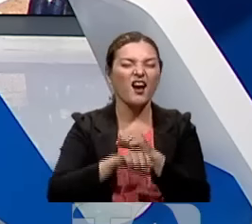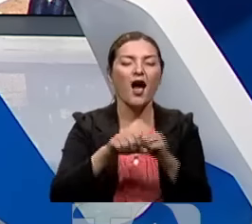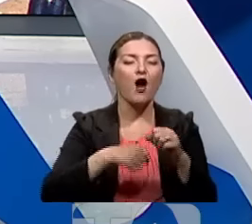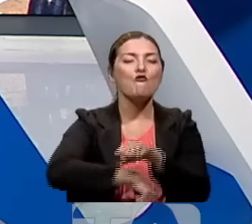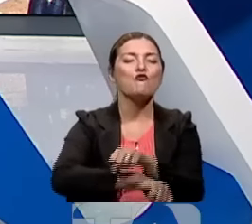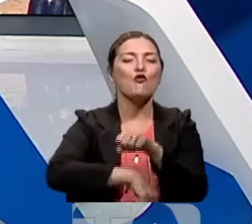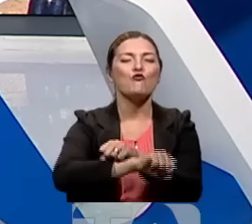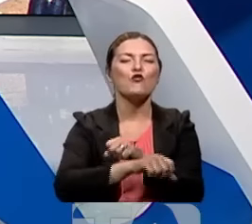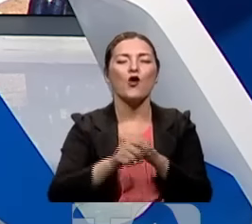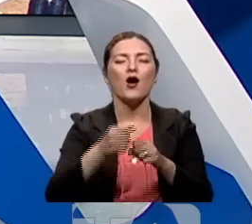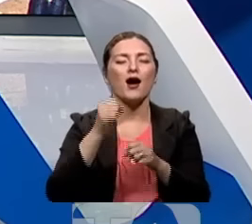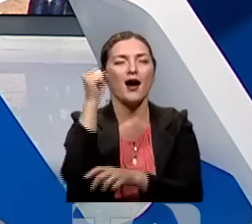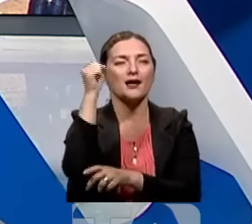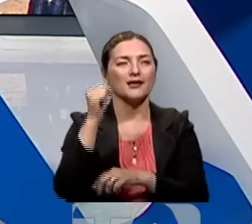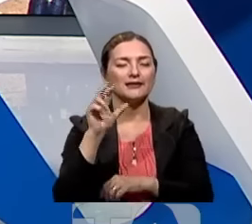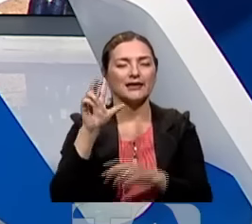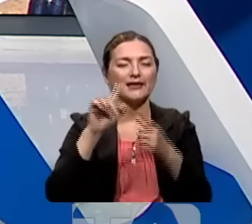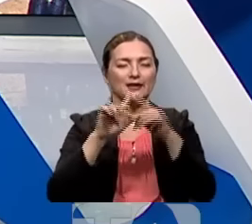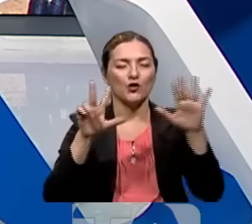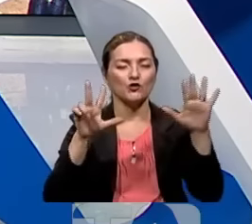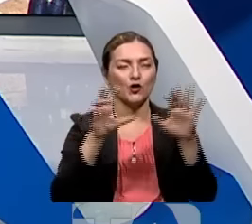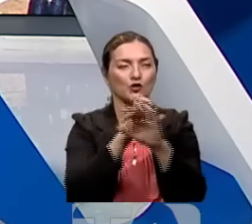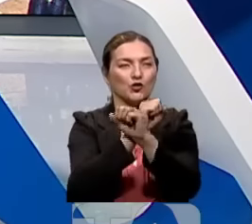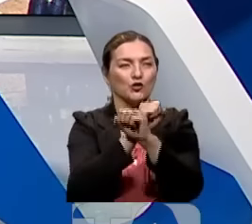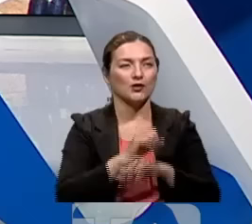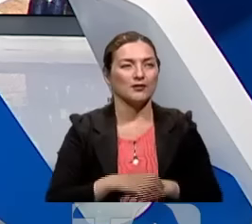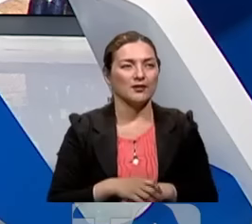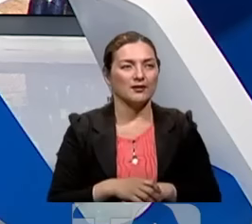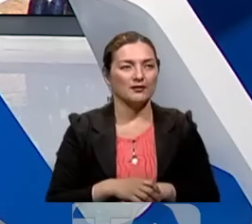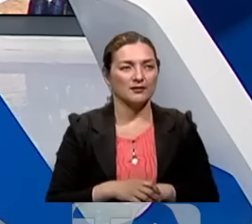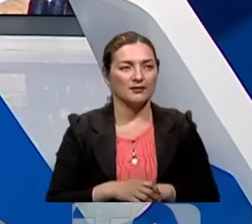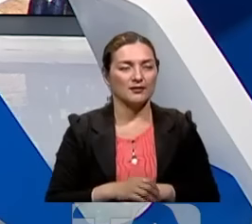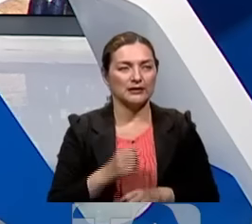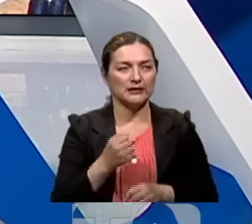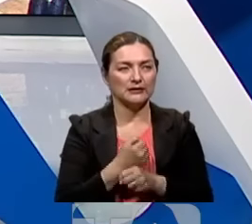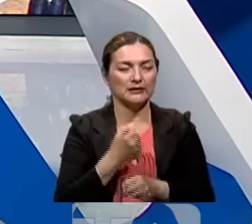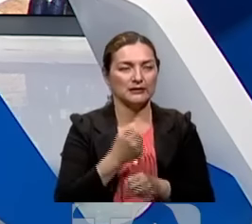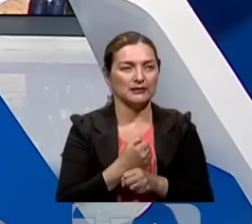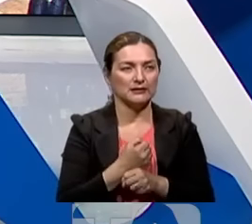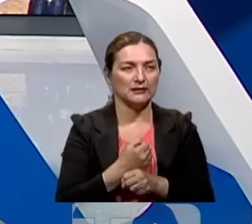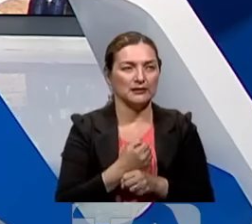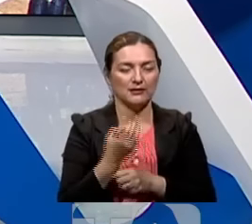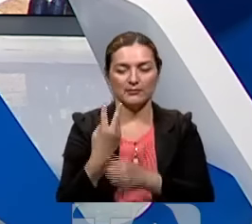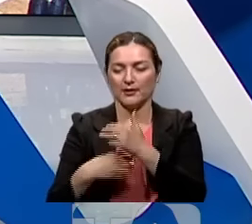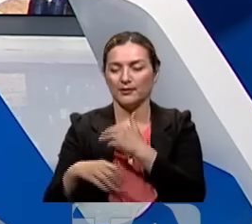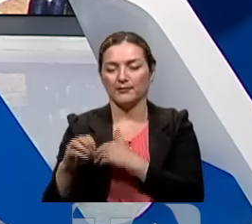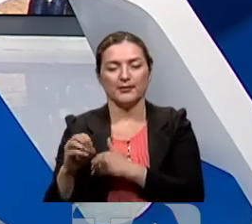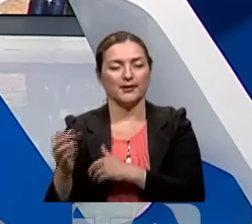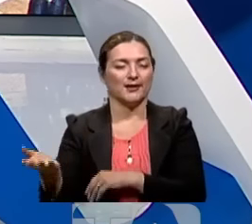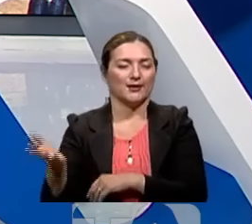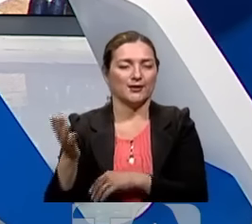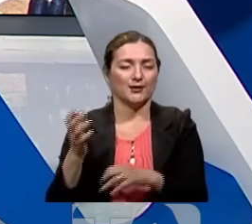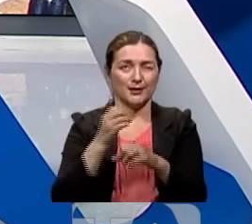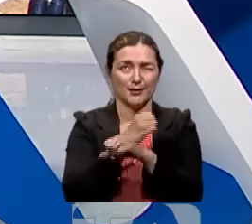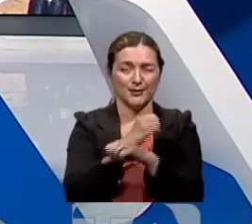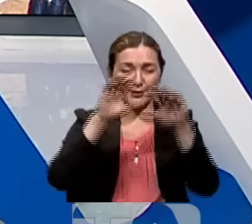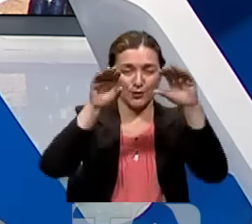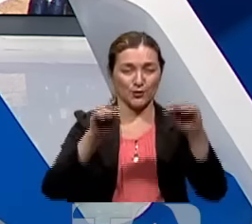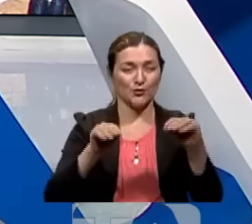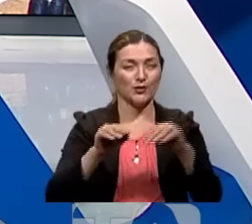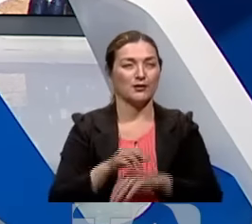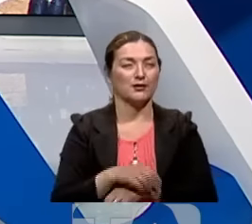3 a 8 de la noche. Tuve que hacer un trabajo para el jardín de Javi, en tremenda oscuridad. Manualidades.